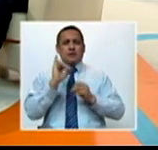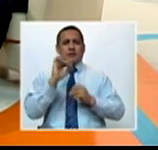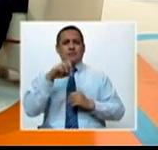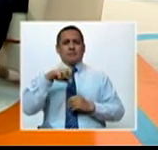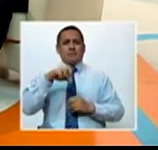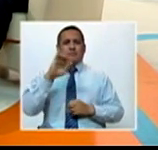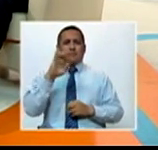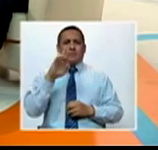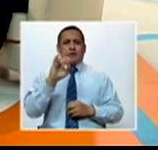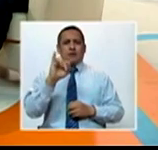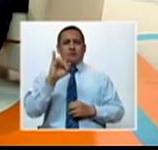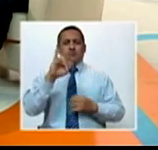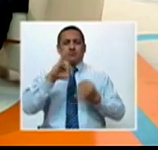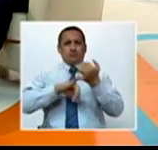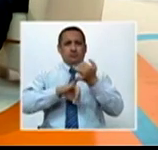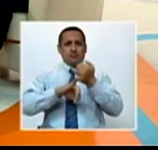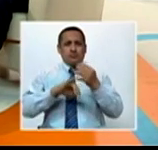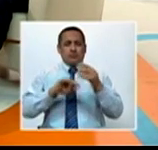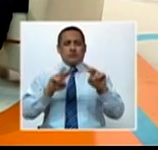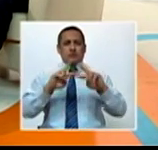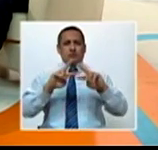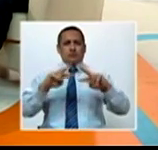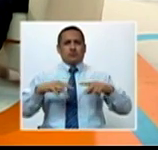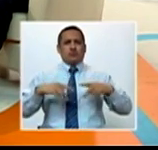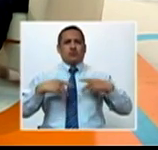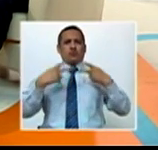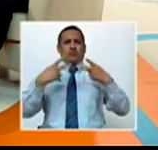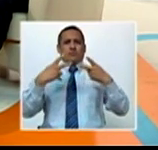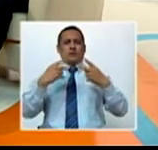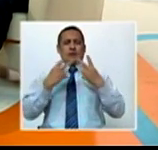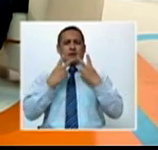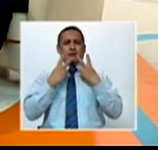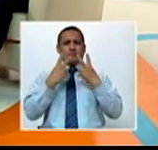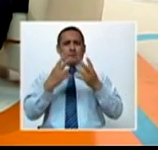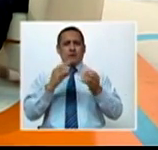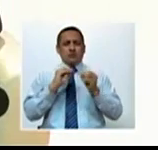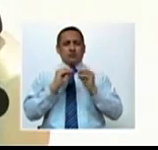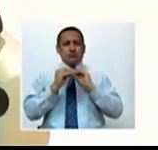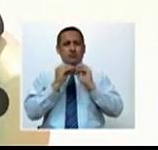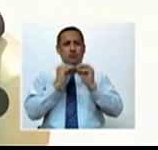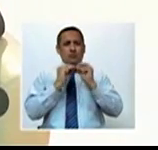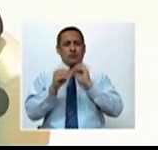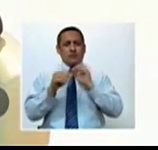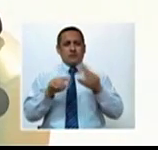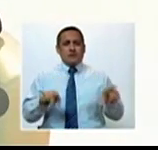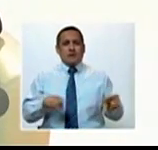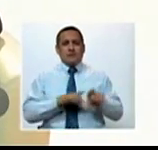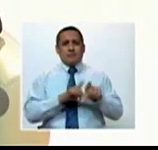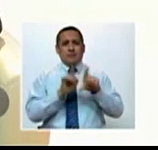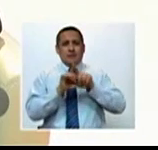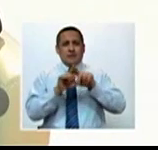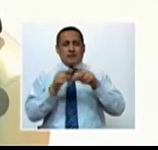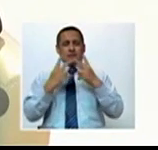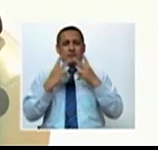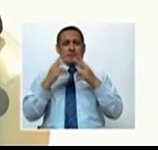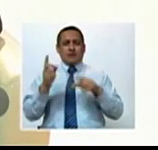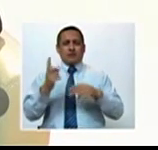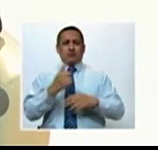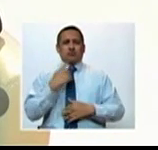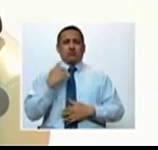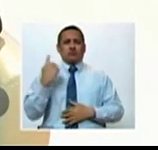la reforma empeor, y sobre todo cuando hay